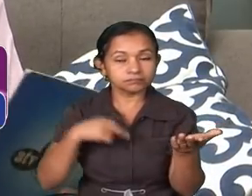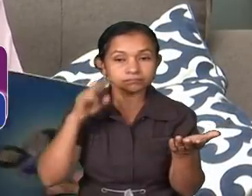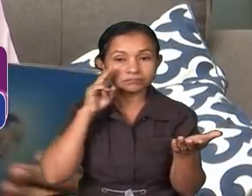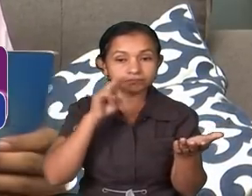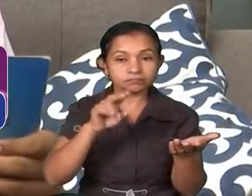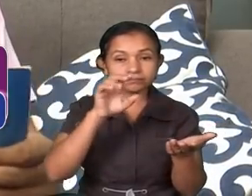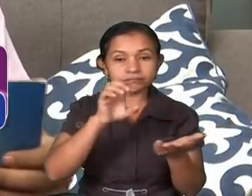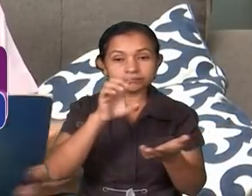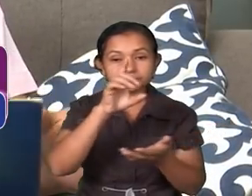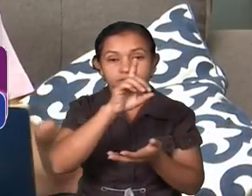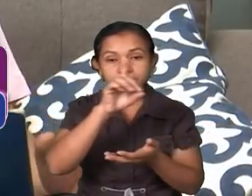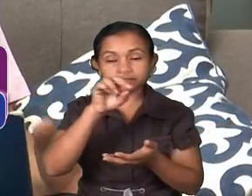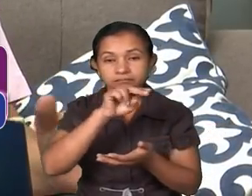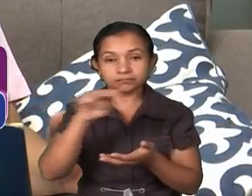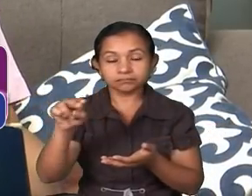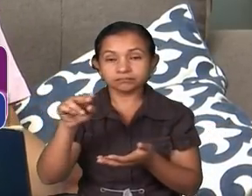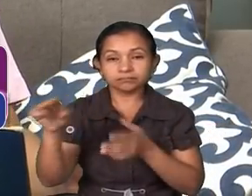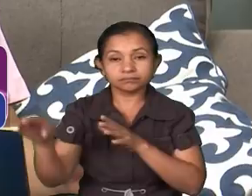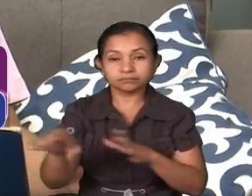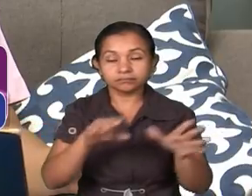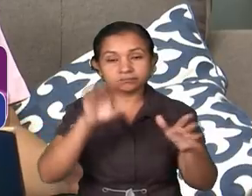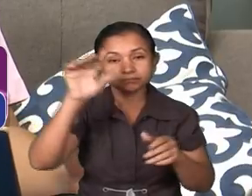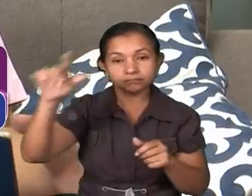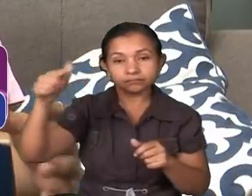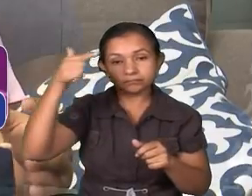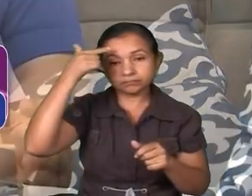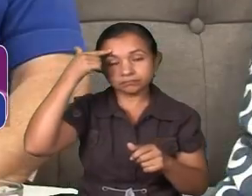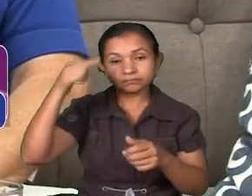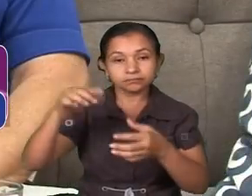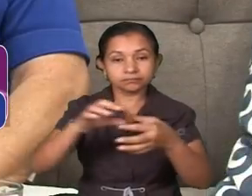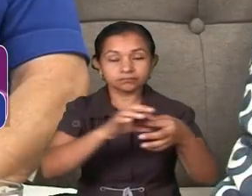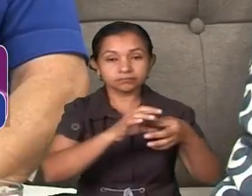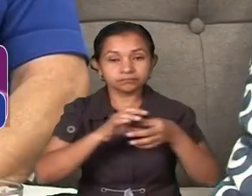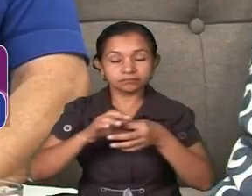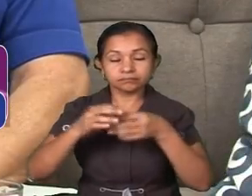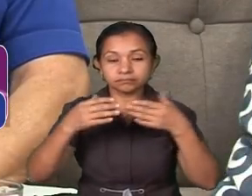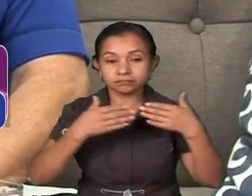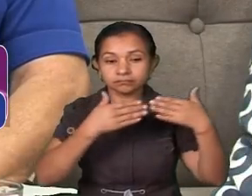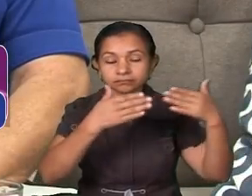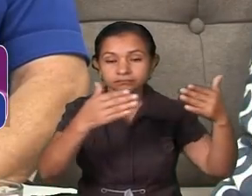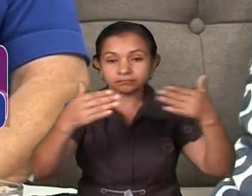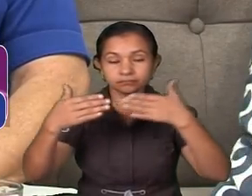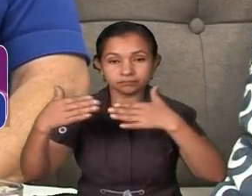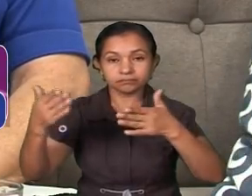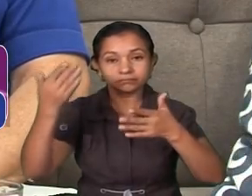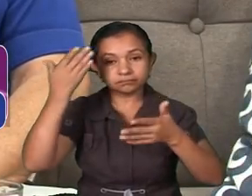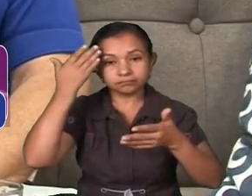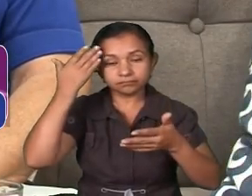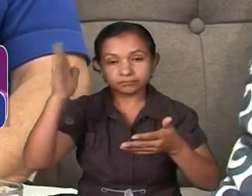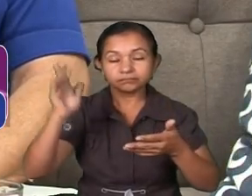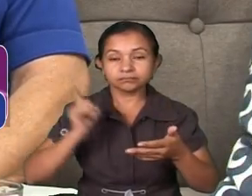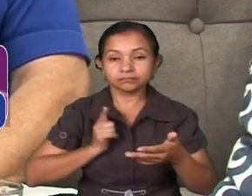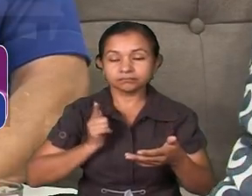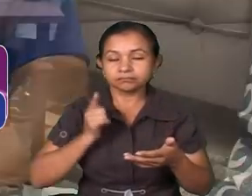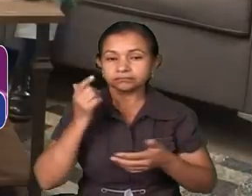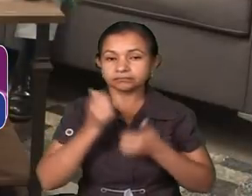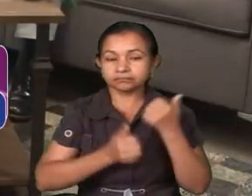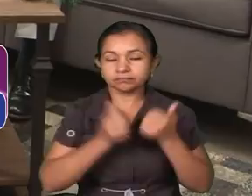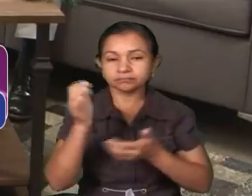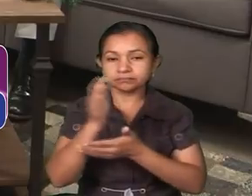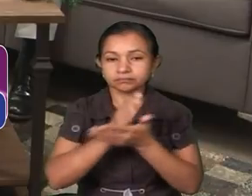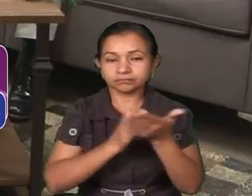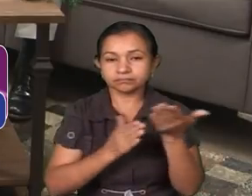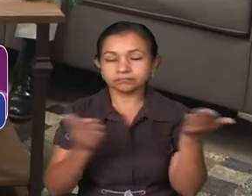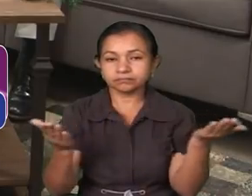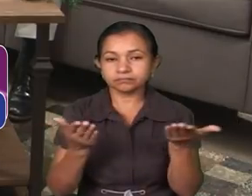Den Pastora esas acciones tomadas por el Gobierno de Reconciliación y Unidad Nacional de abrirse, a pesar de saber de que venían viciadas algunas de estas